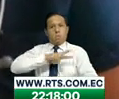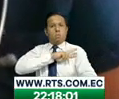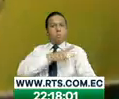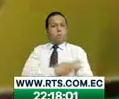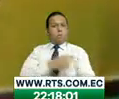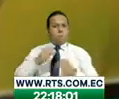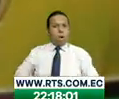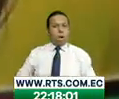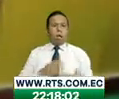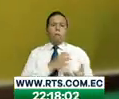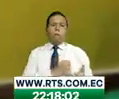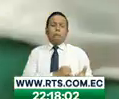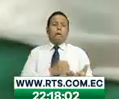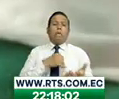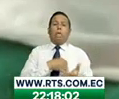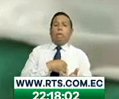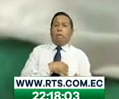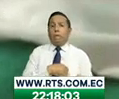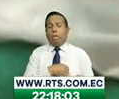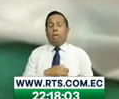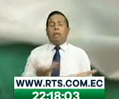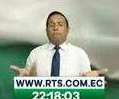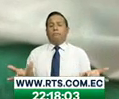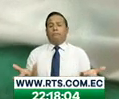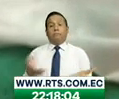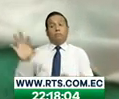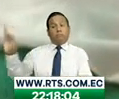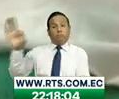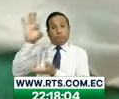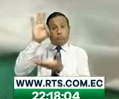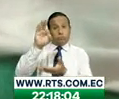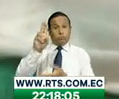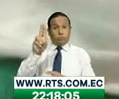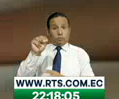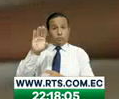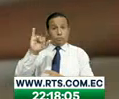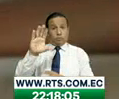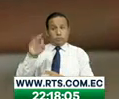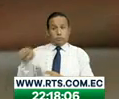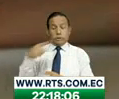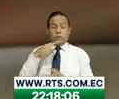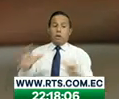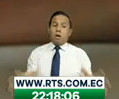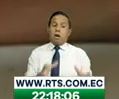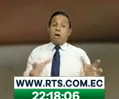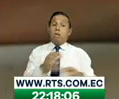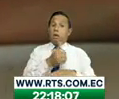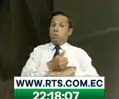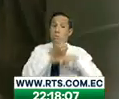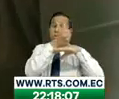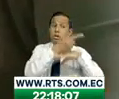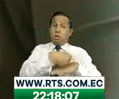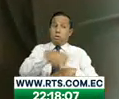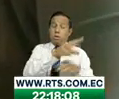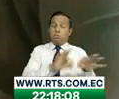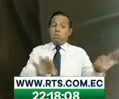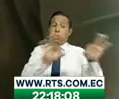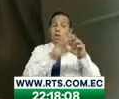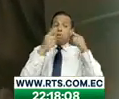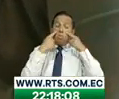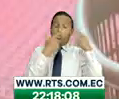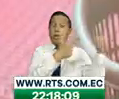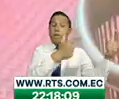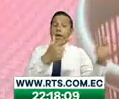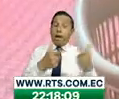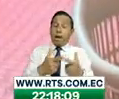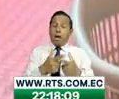desnutrición. Representantes de la UNICEF instan a las autoridades a tomar control sobre esta problemática de salud que podría generar